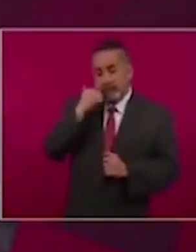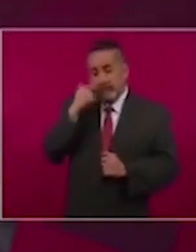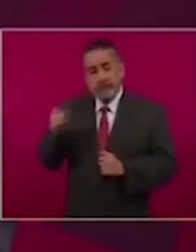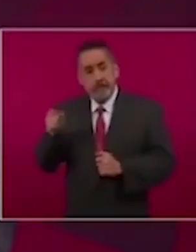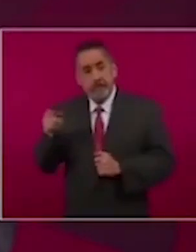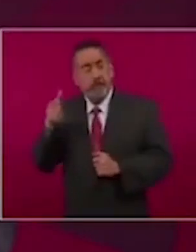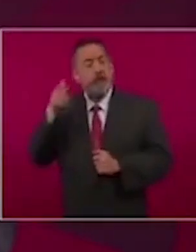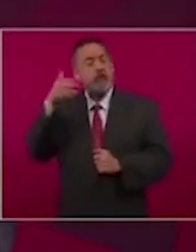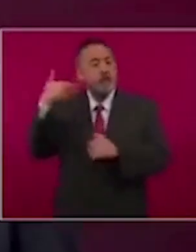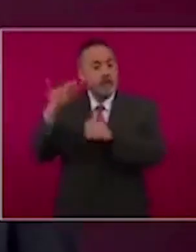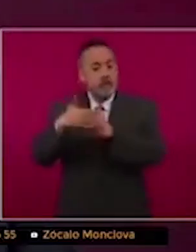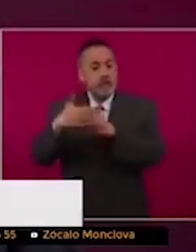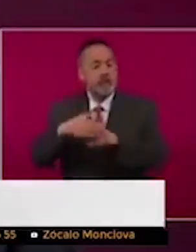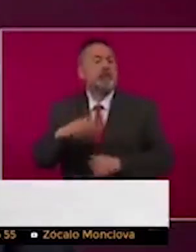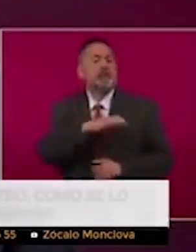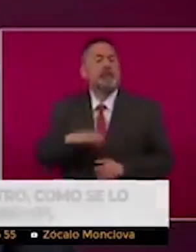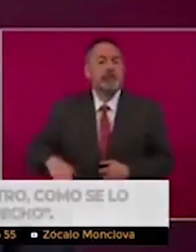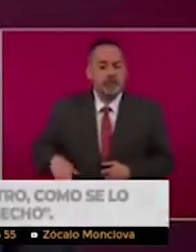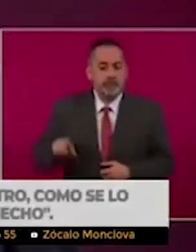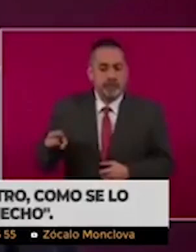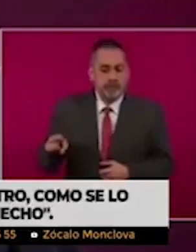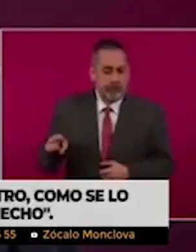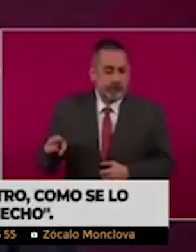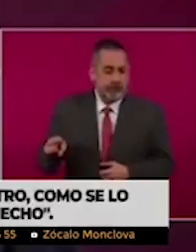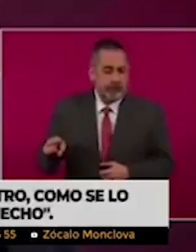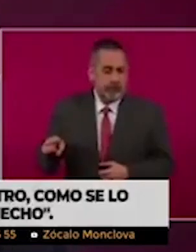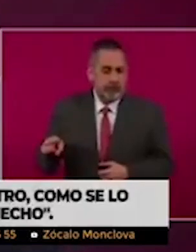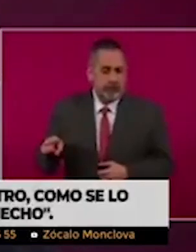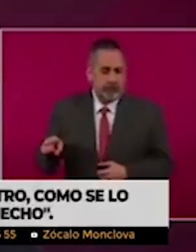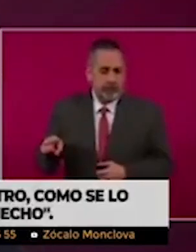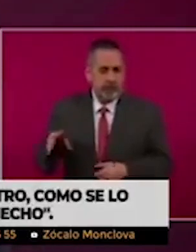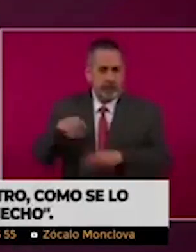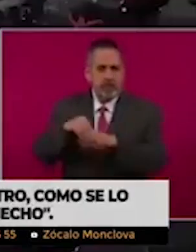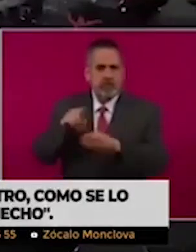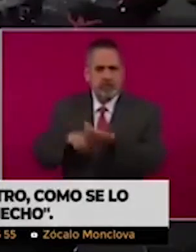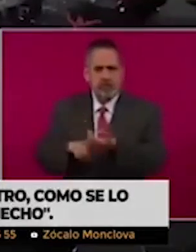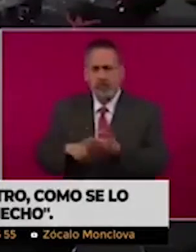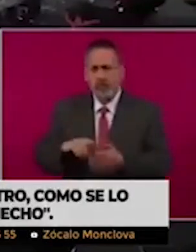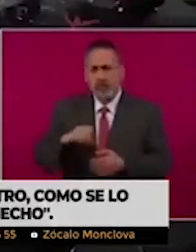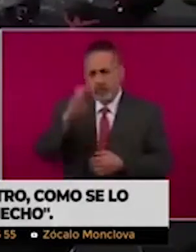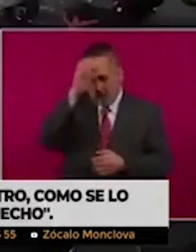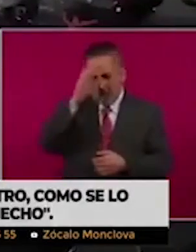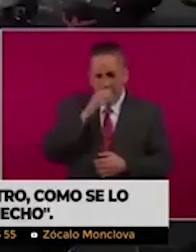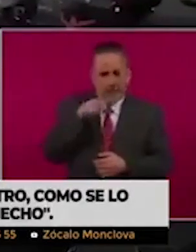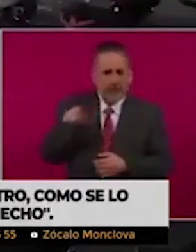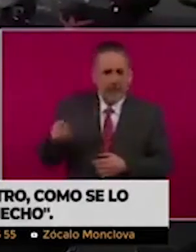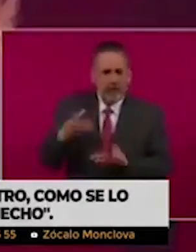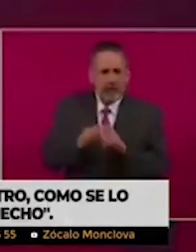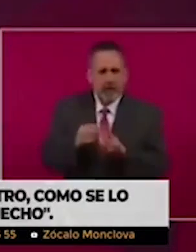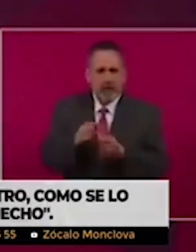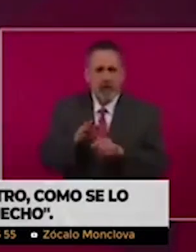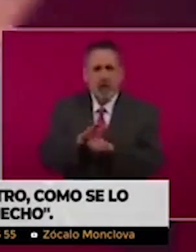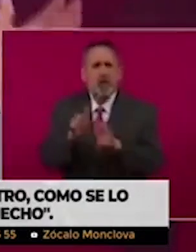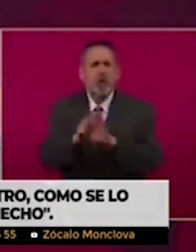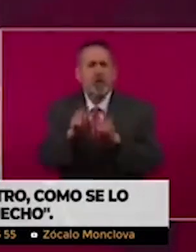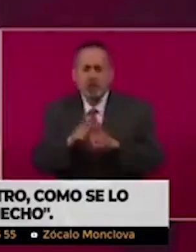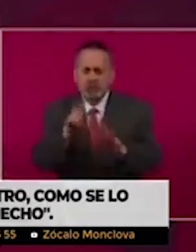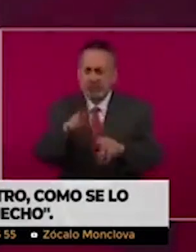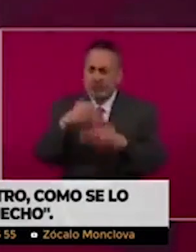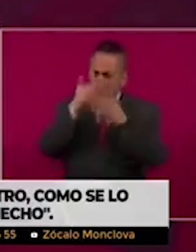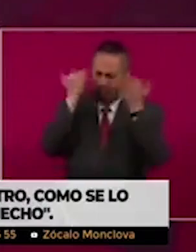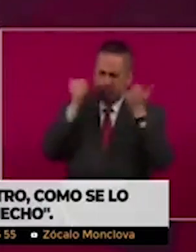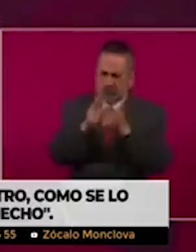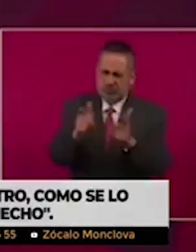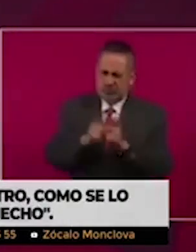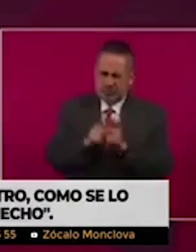pero creo que el tema del pleito que tiene el presidente con los directivos, pues está más allá que la voluntad de poder ayudar